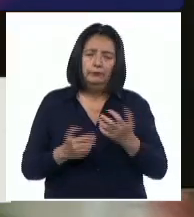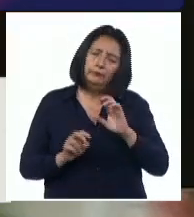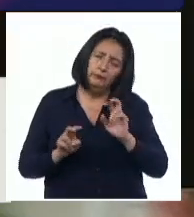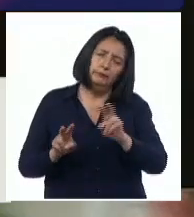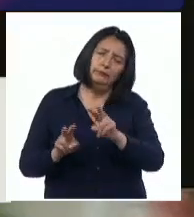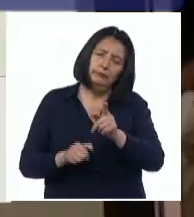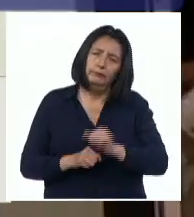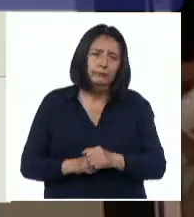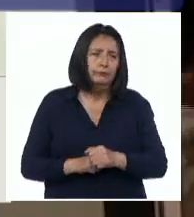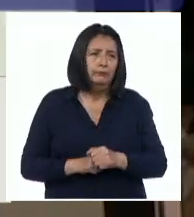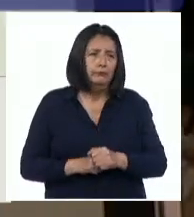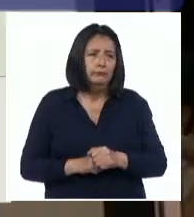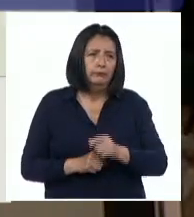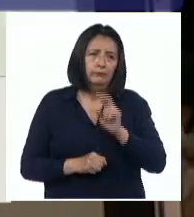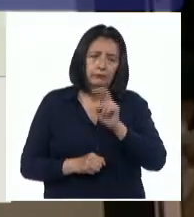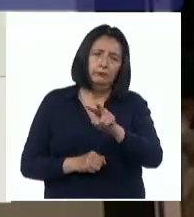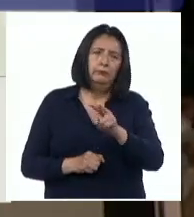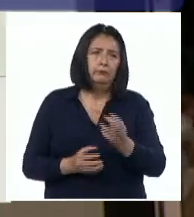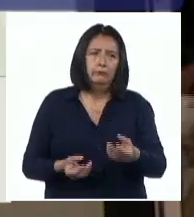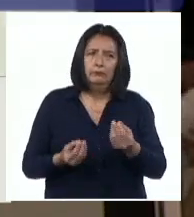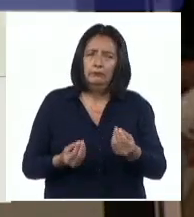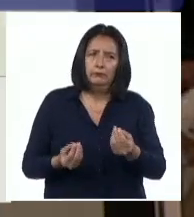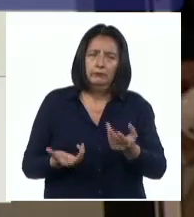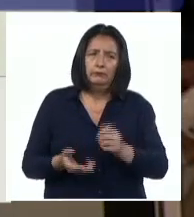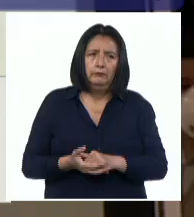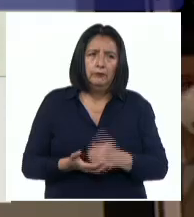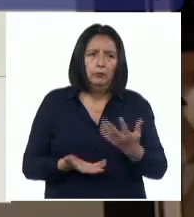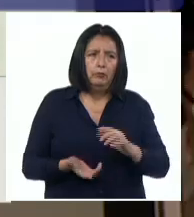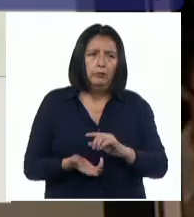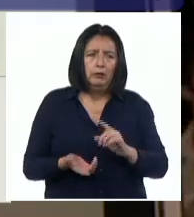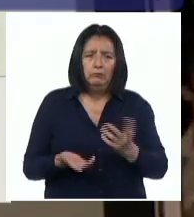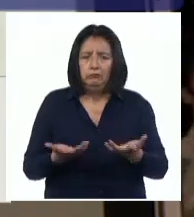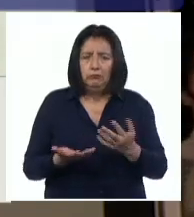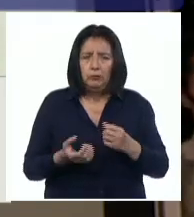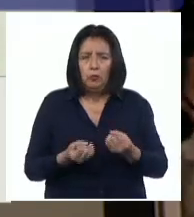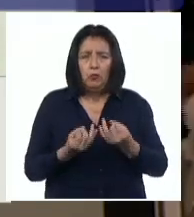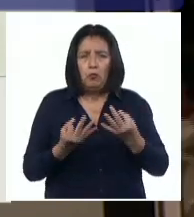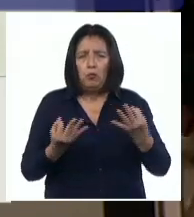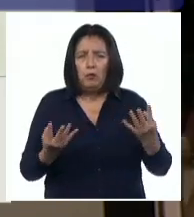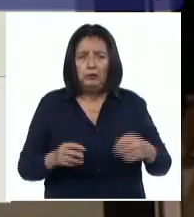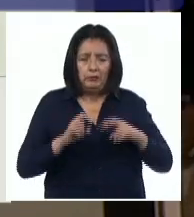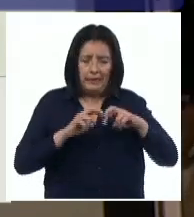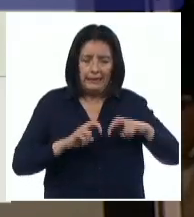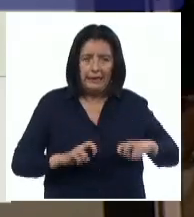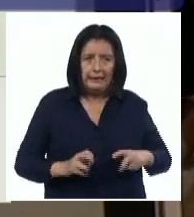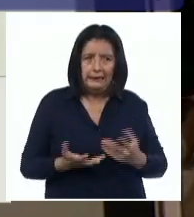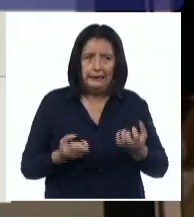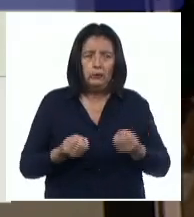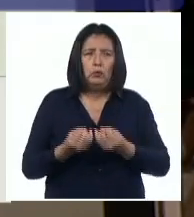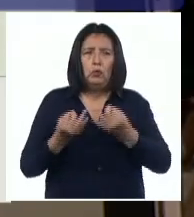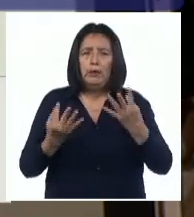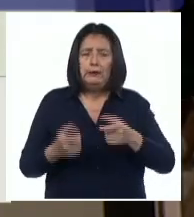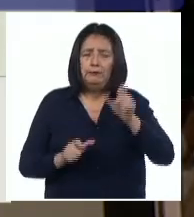ahí ver cómo ha variado la cantidad de pruebas, la cantidad